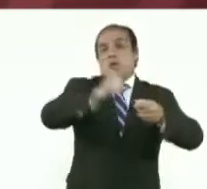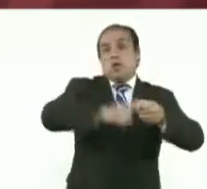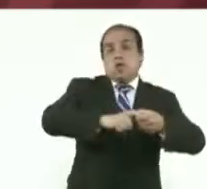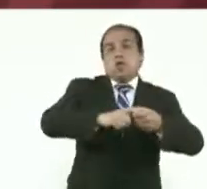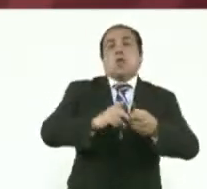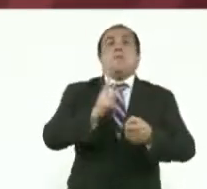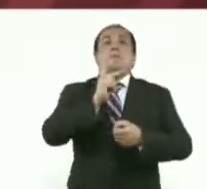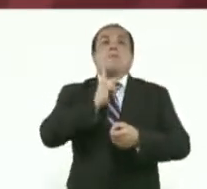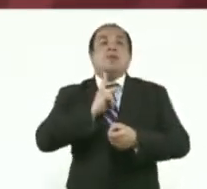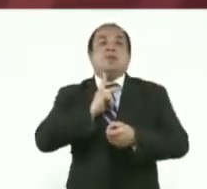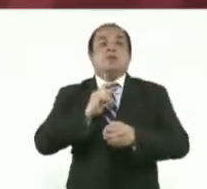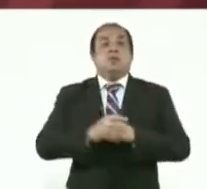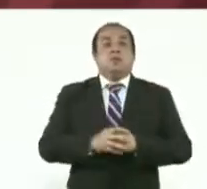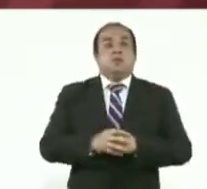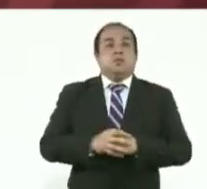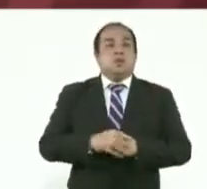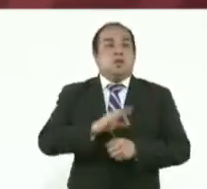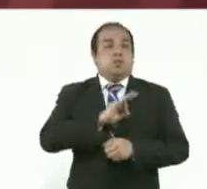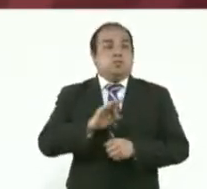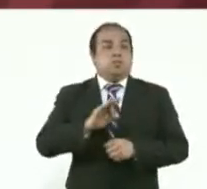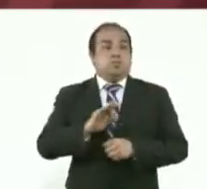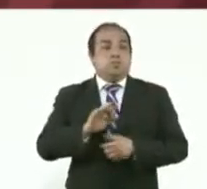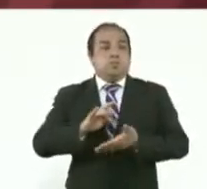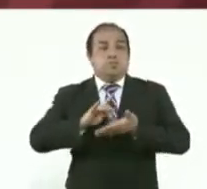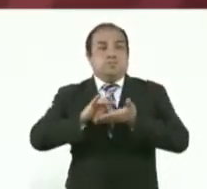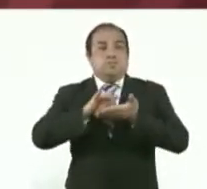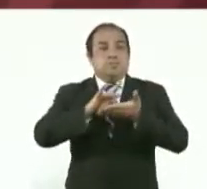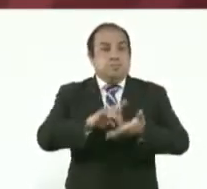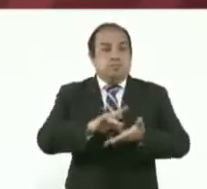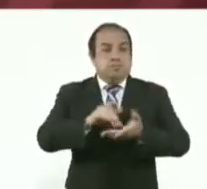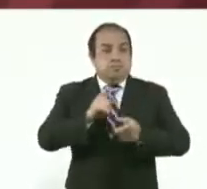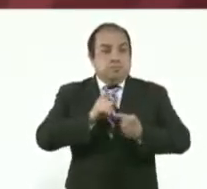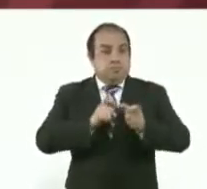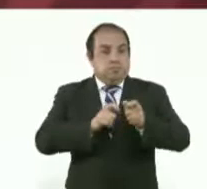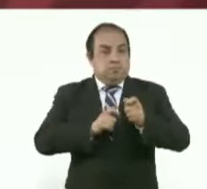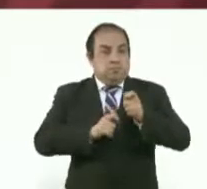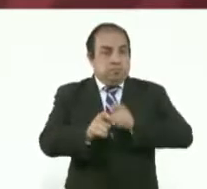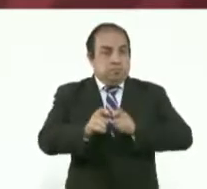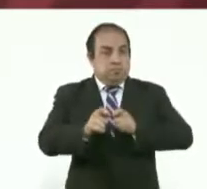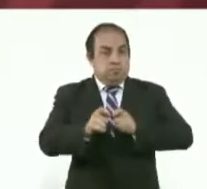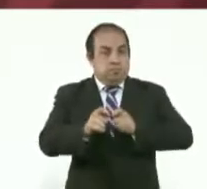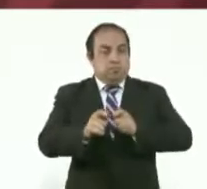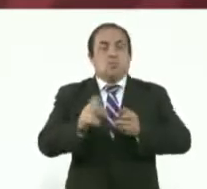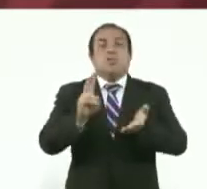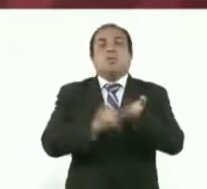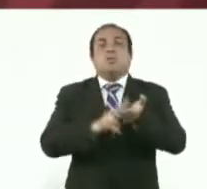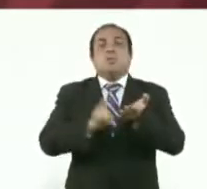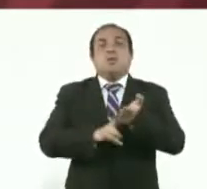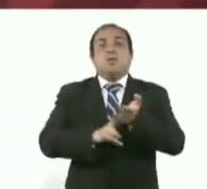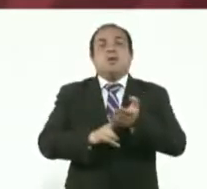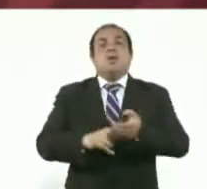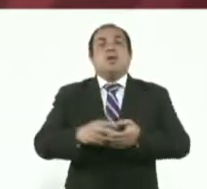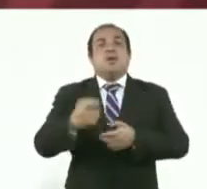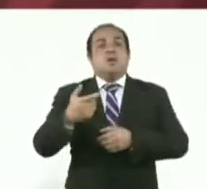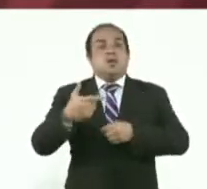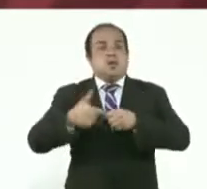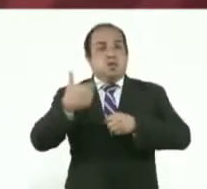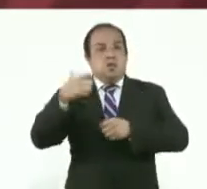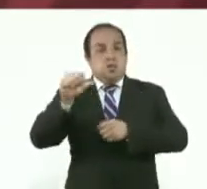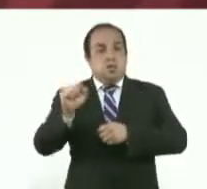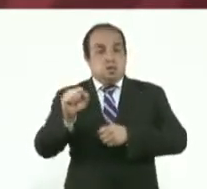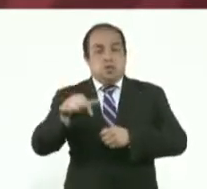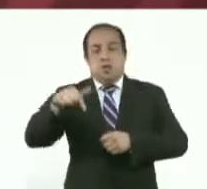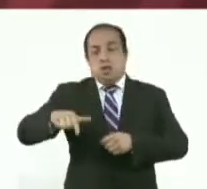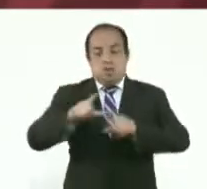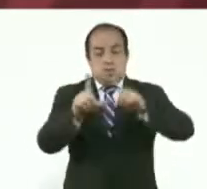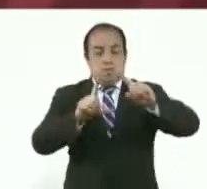y poder subsidiar hasta cierto punto el precio de la gasolina en nuestro